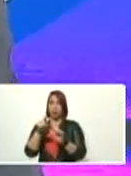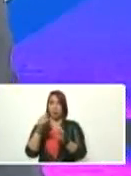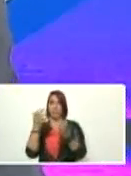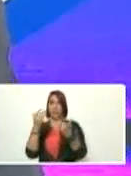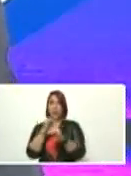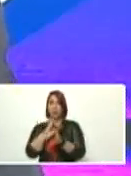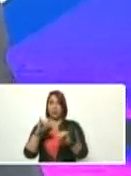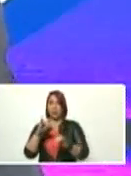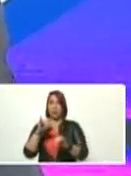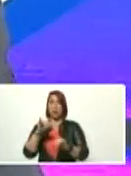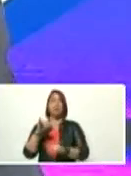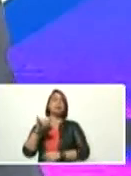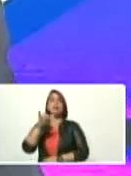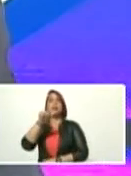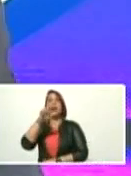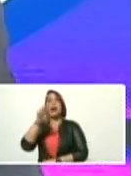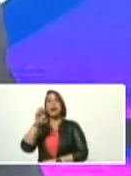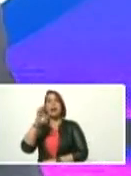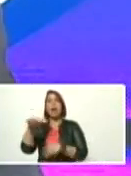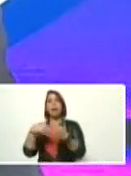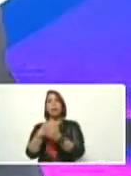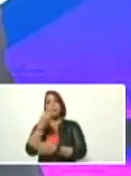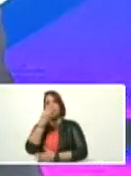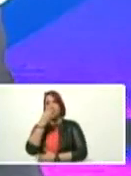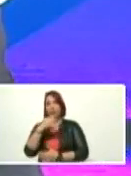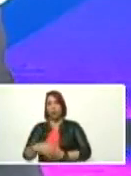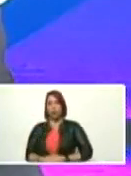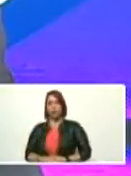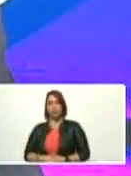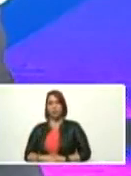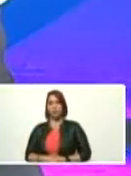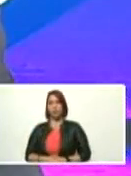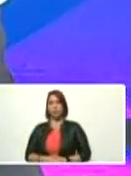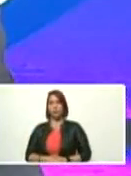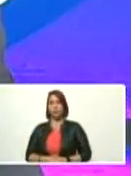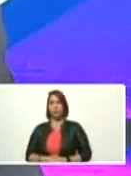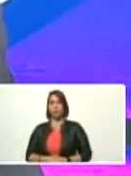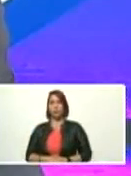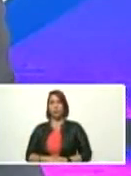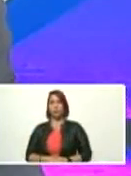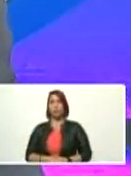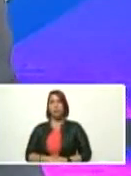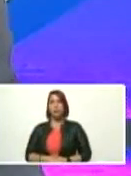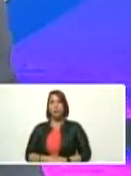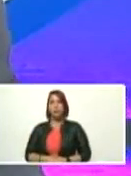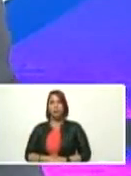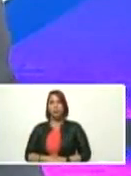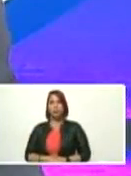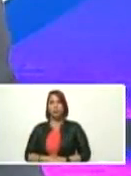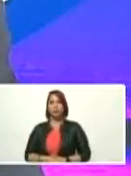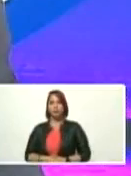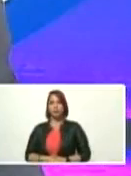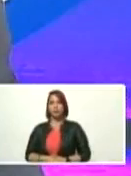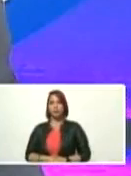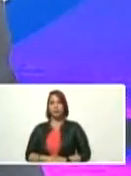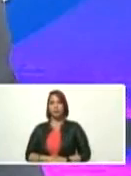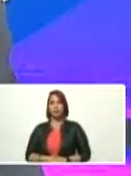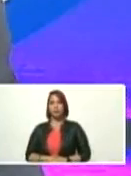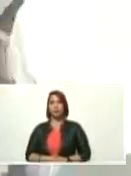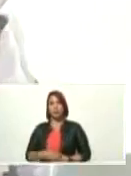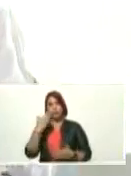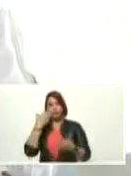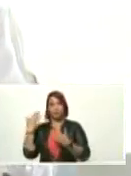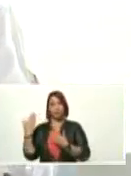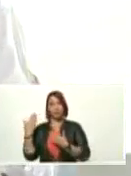de Yaria Miraflores, de José Vicente Rangel. Libro... Este título